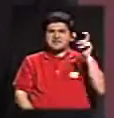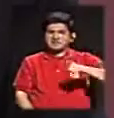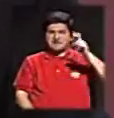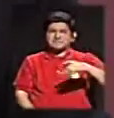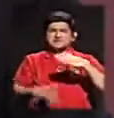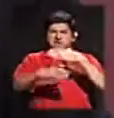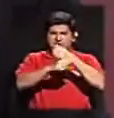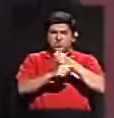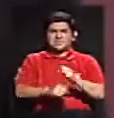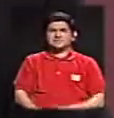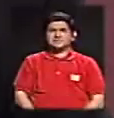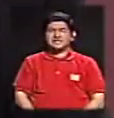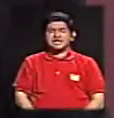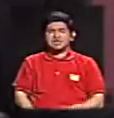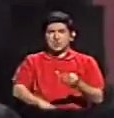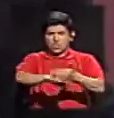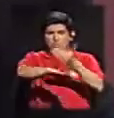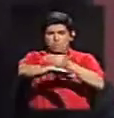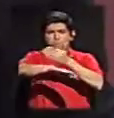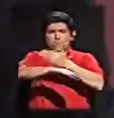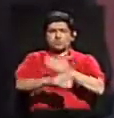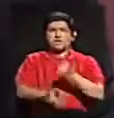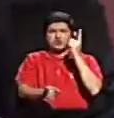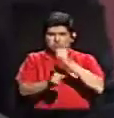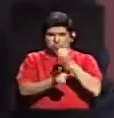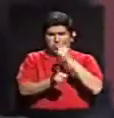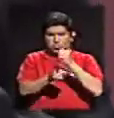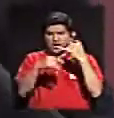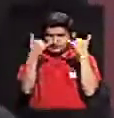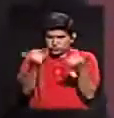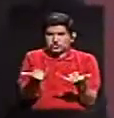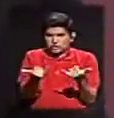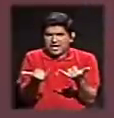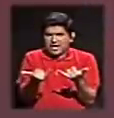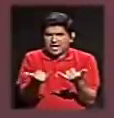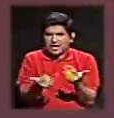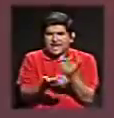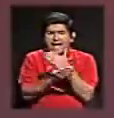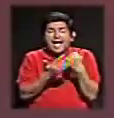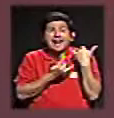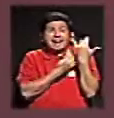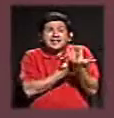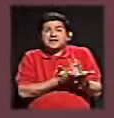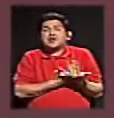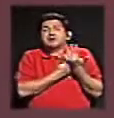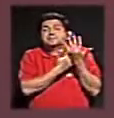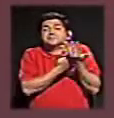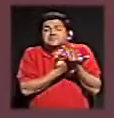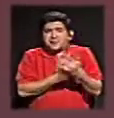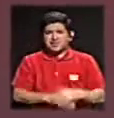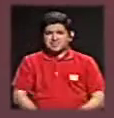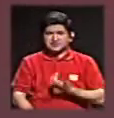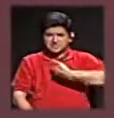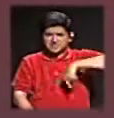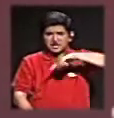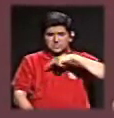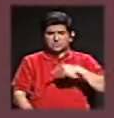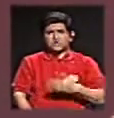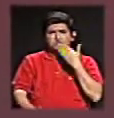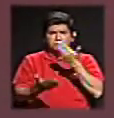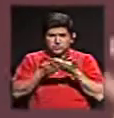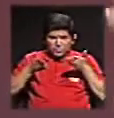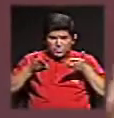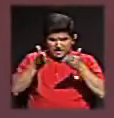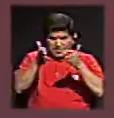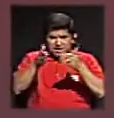que dar pasos correctos ya en ese momento. ¿Hay alguna señal o alguna esperanza de que podamos encaminarnos en ese